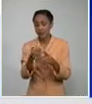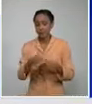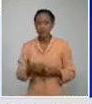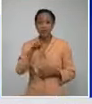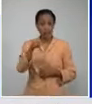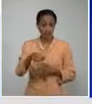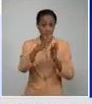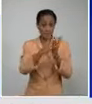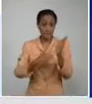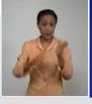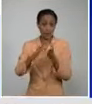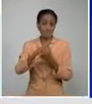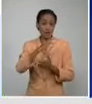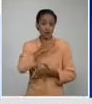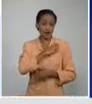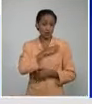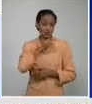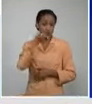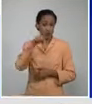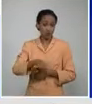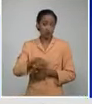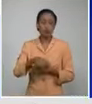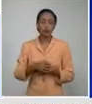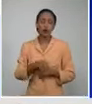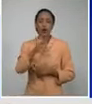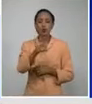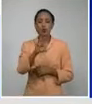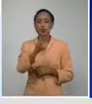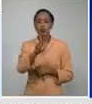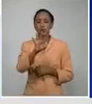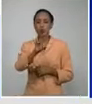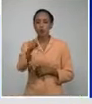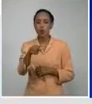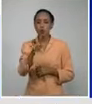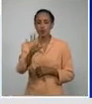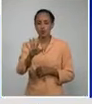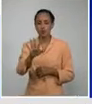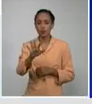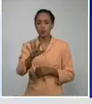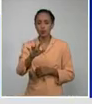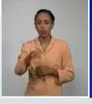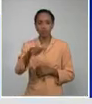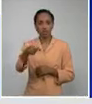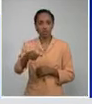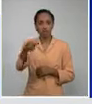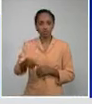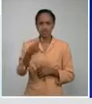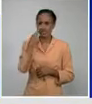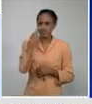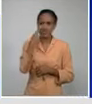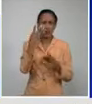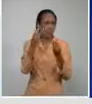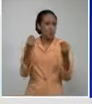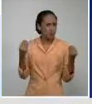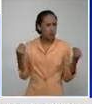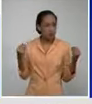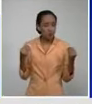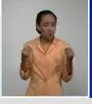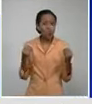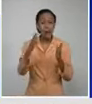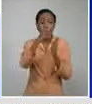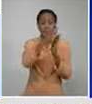en el mes de marzo 828,5. una cifra muy elevada. Y en el mes de